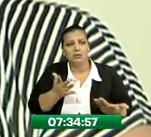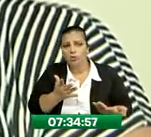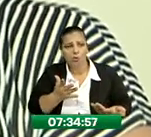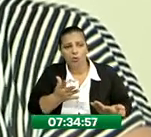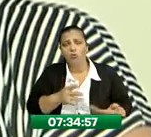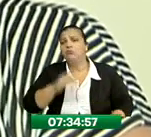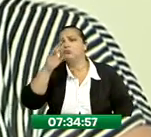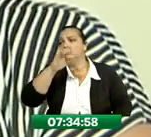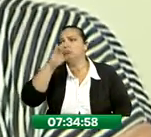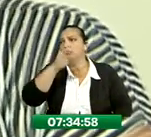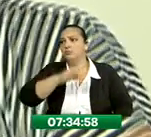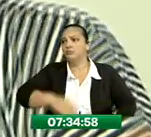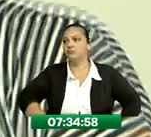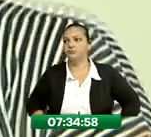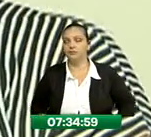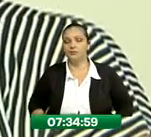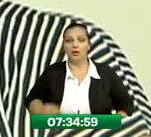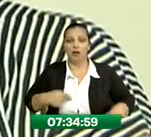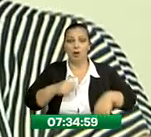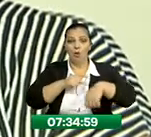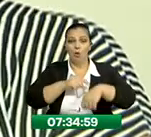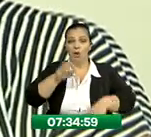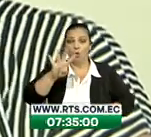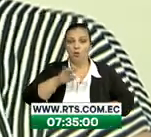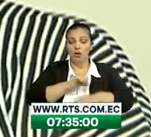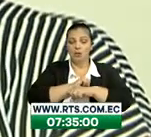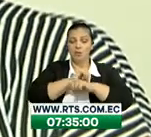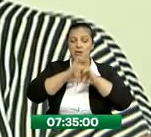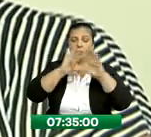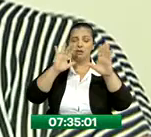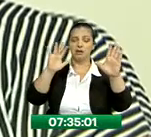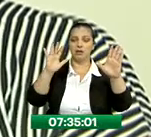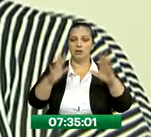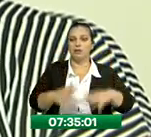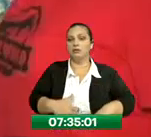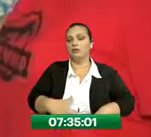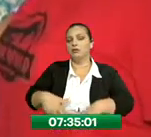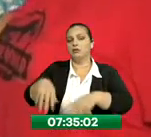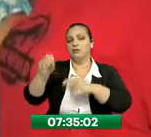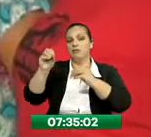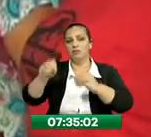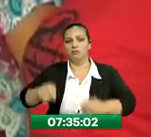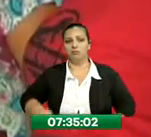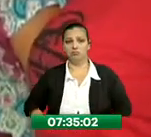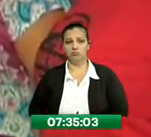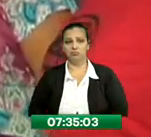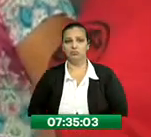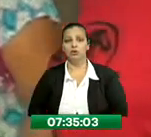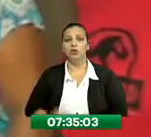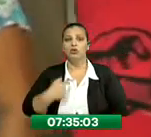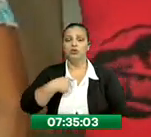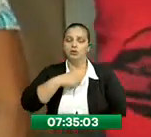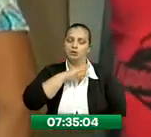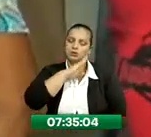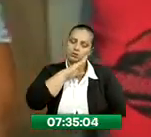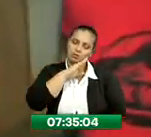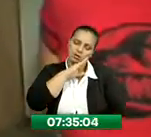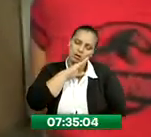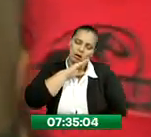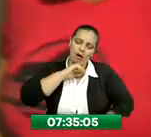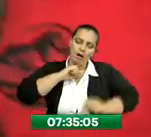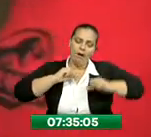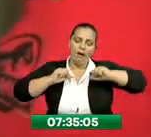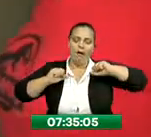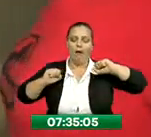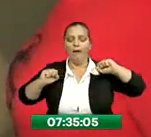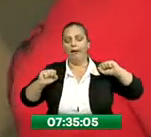levantaba 4 de la mañana. Desapareció como a las 4 del día miércoles. Doña Irene López es la madre de Pepito,